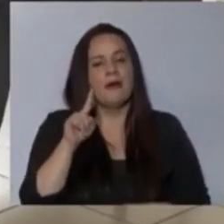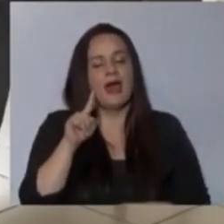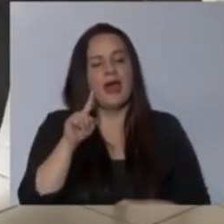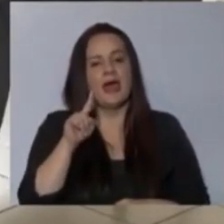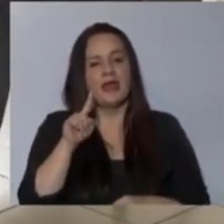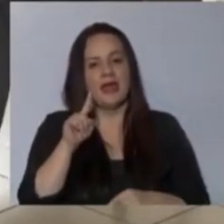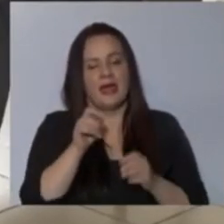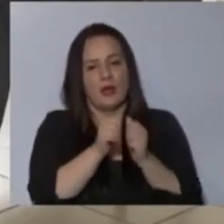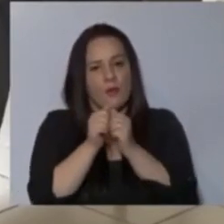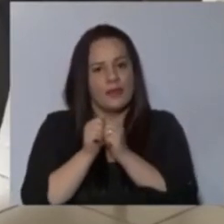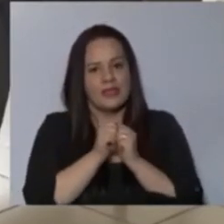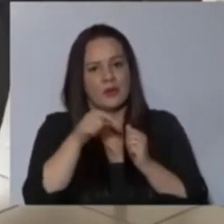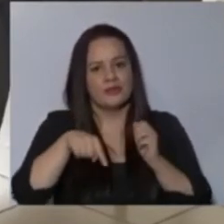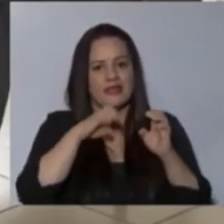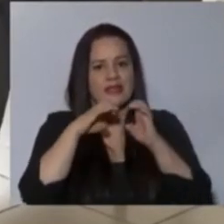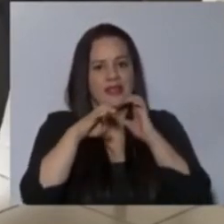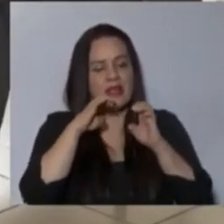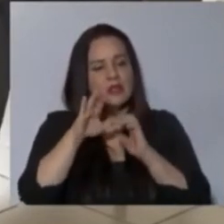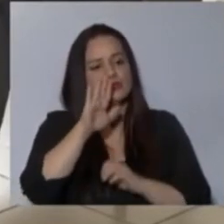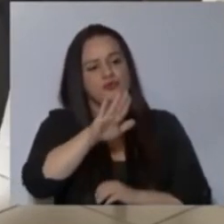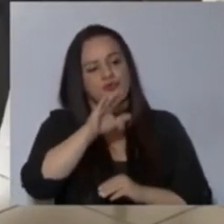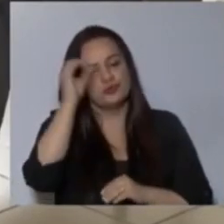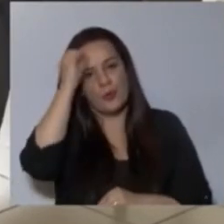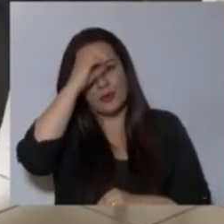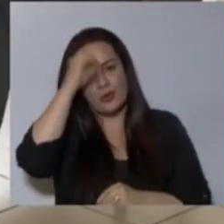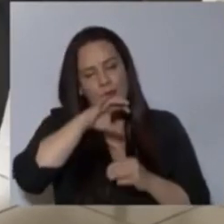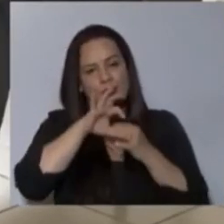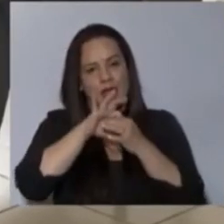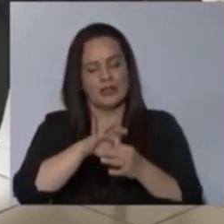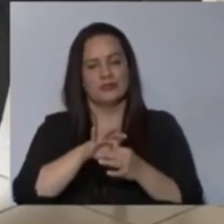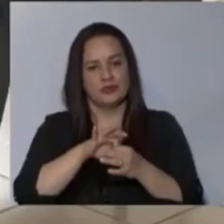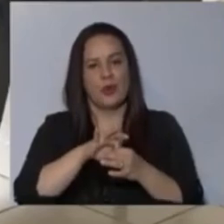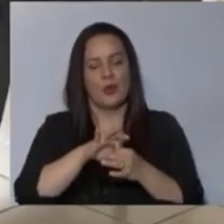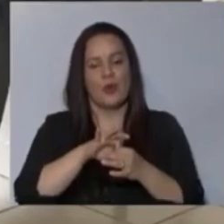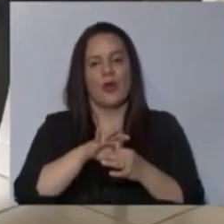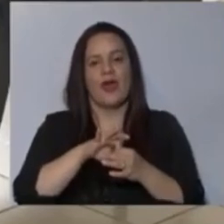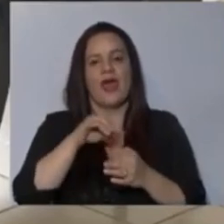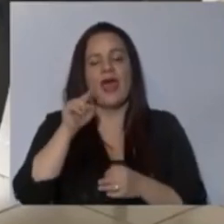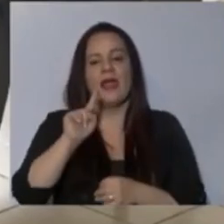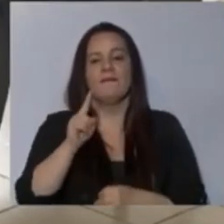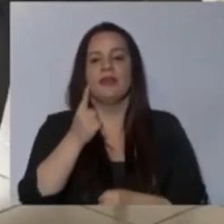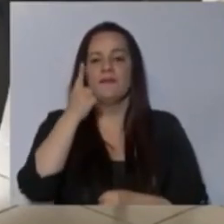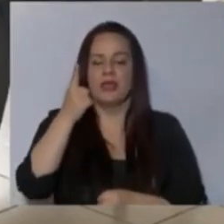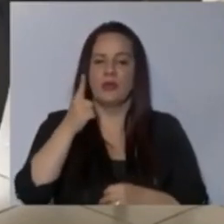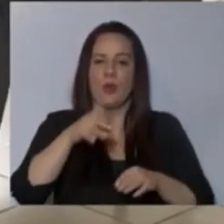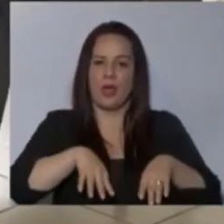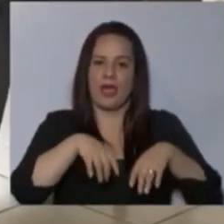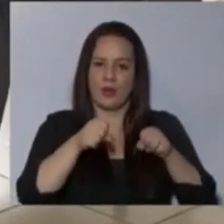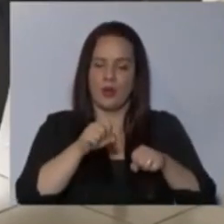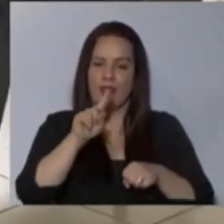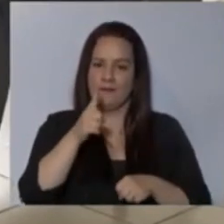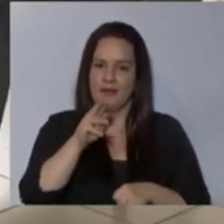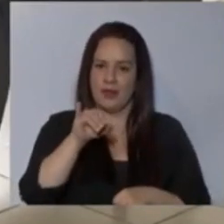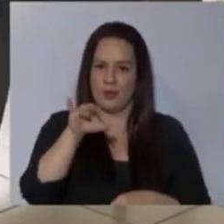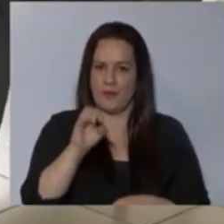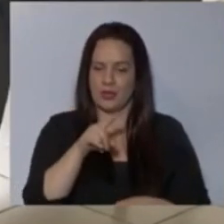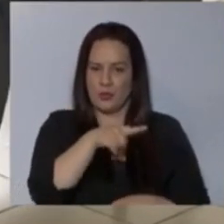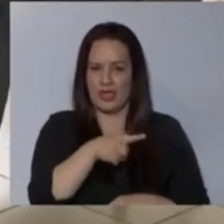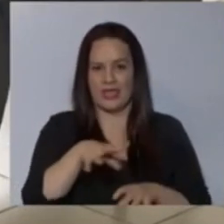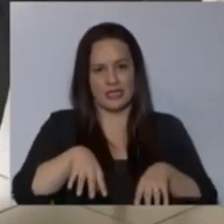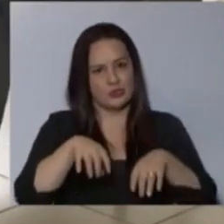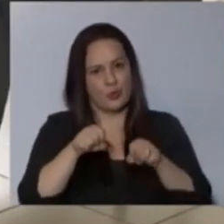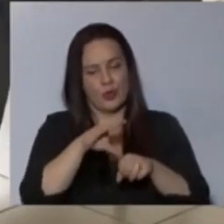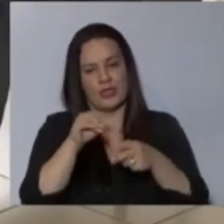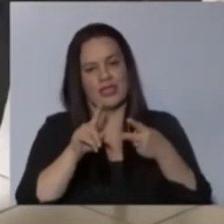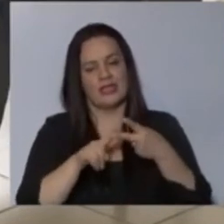cuáles son las expectativas de la legisladora con respecto a este nuevo cargo que ha asumido a partir del 1 de mayo, y también su labor parlamentaria en